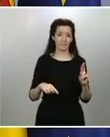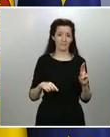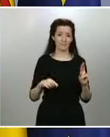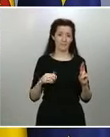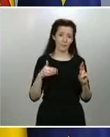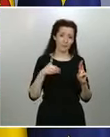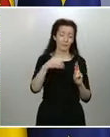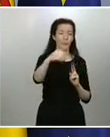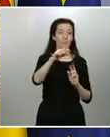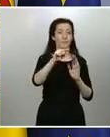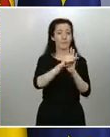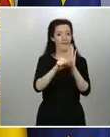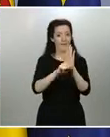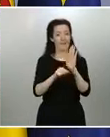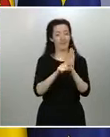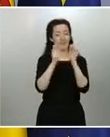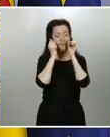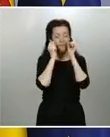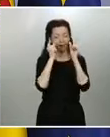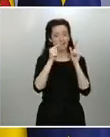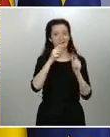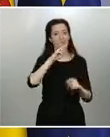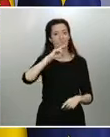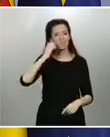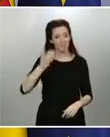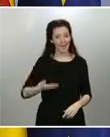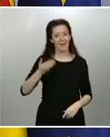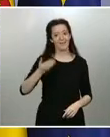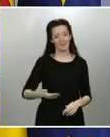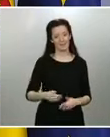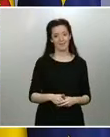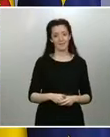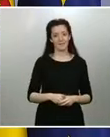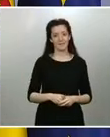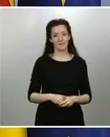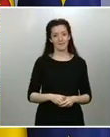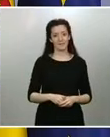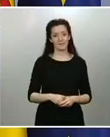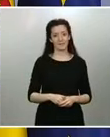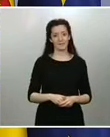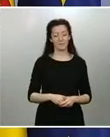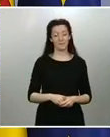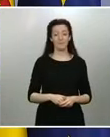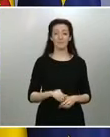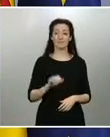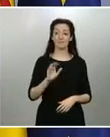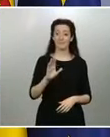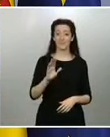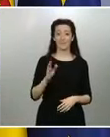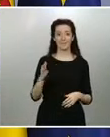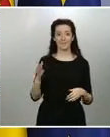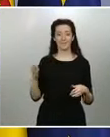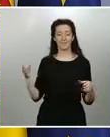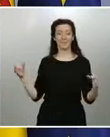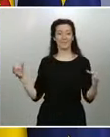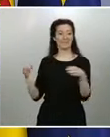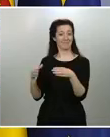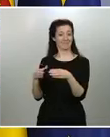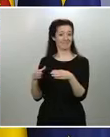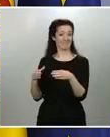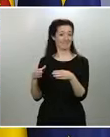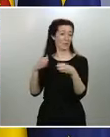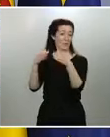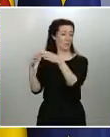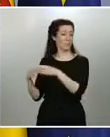tener también esa oportunidad pero el conjunto de la representación política también tiene una gran responsabilidad y de